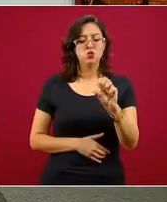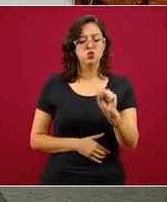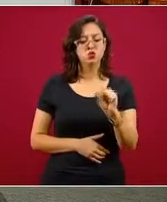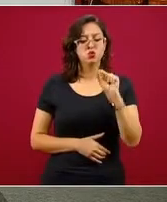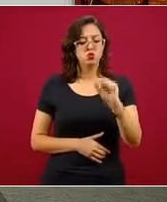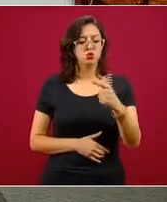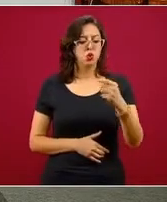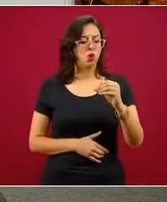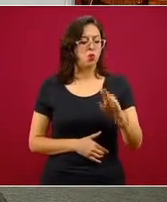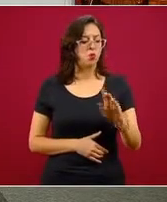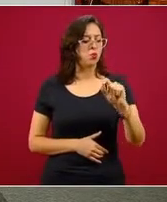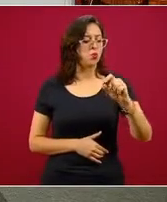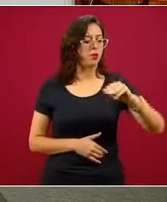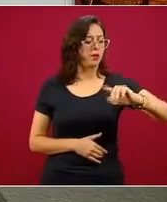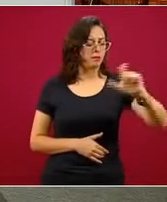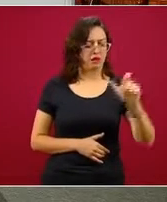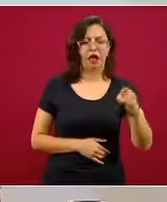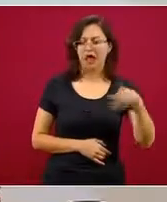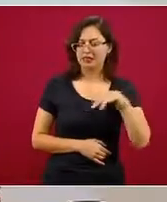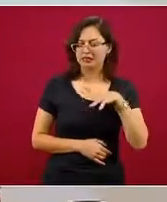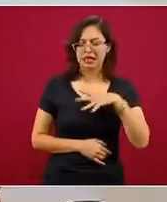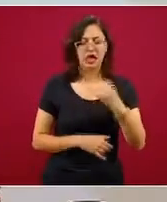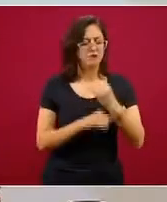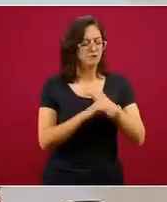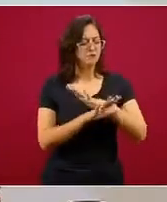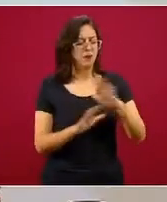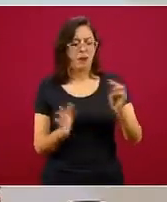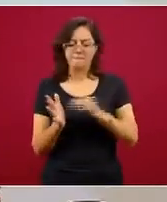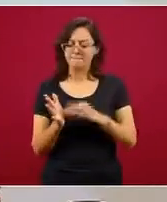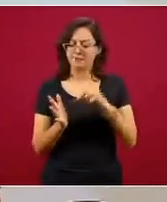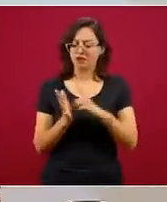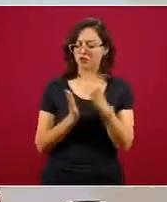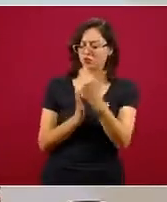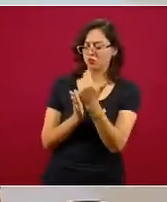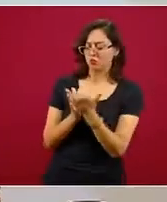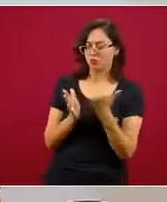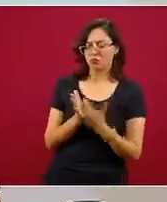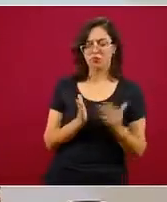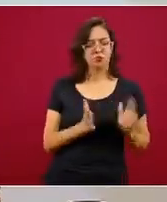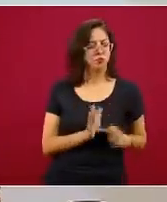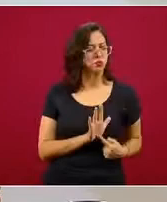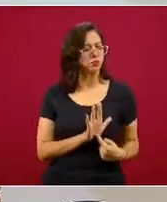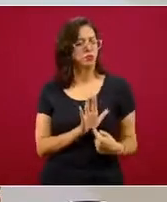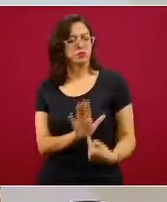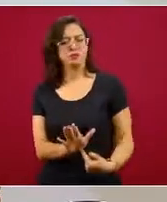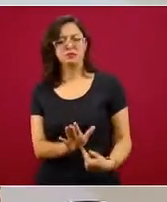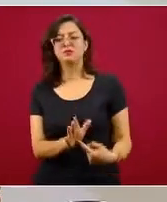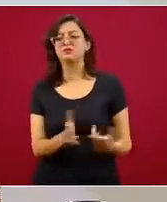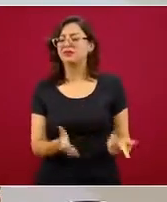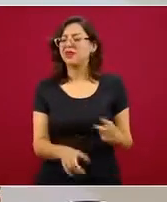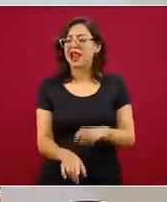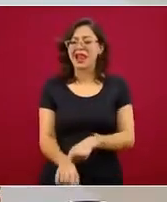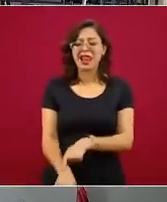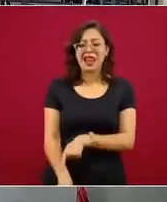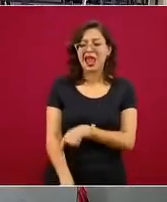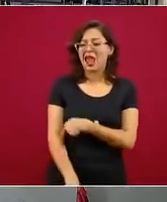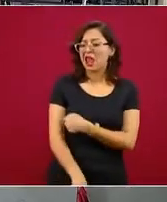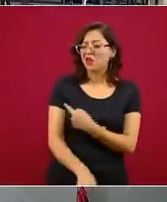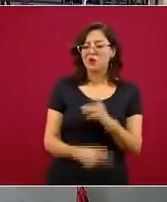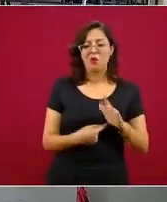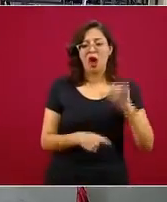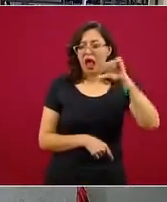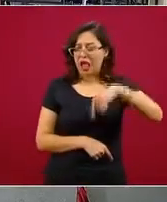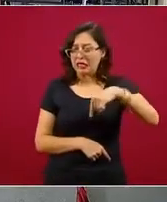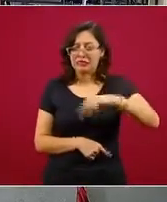técnico que describe los detalles de la metodología. Alguien me preguntaba y me pedía que lo presentara aquí. Sería muy largo. Usted, lo